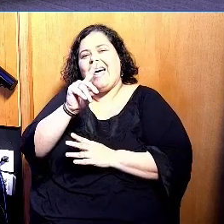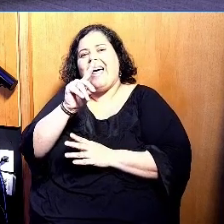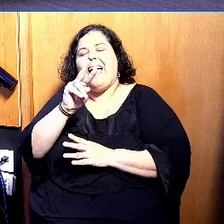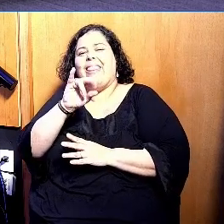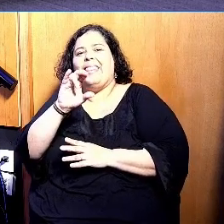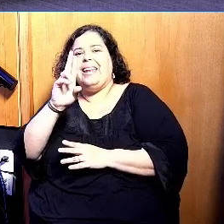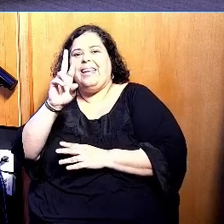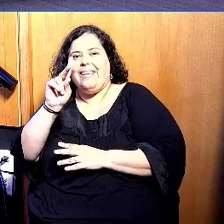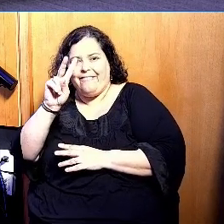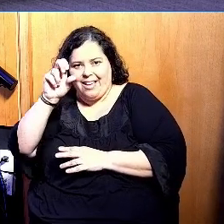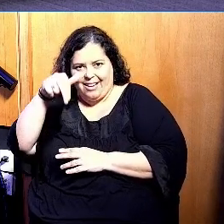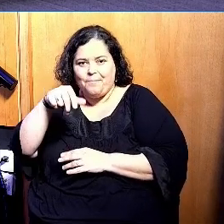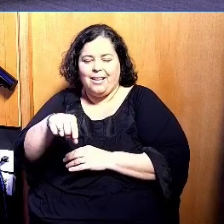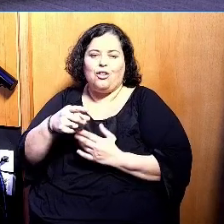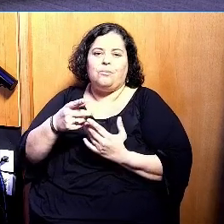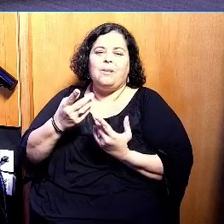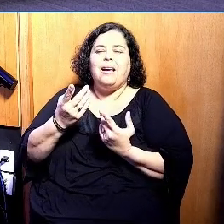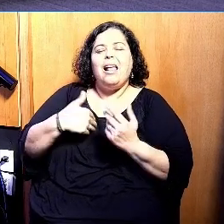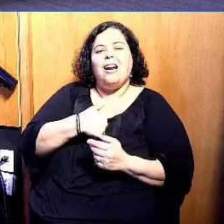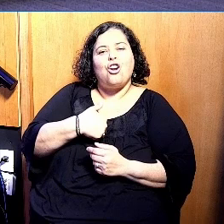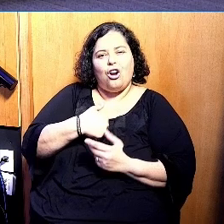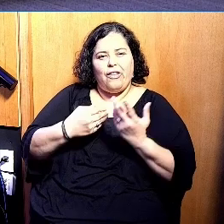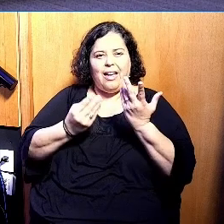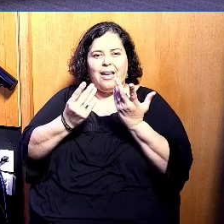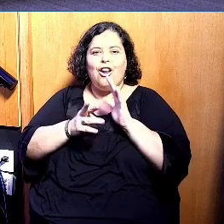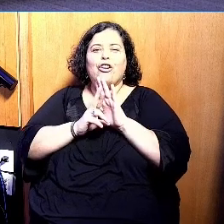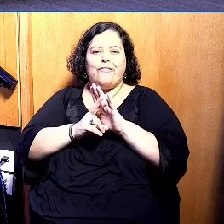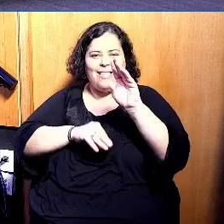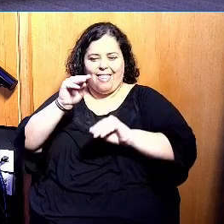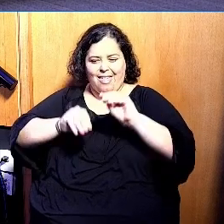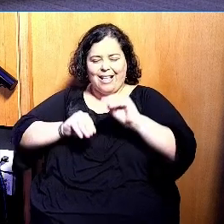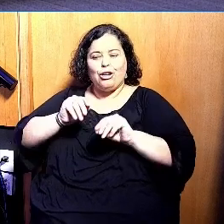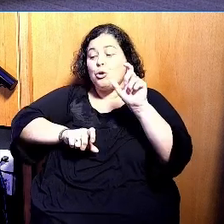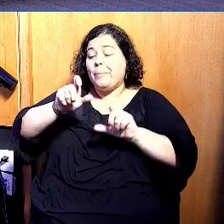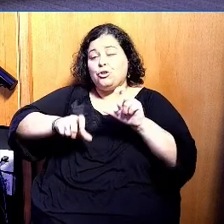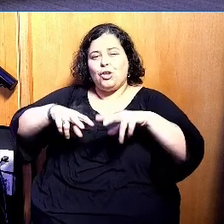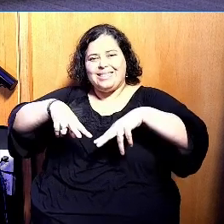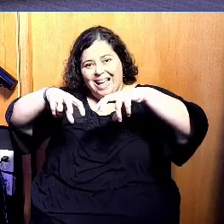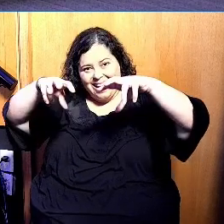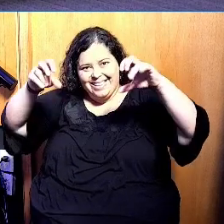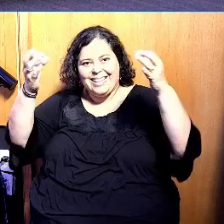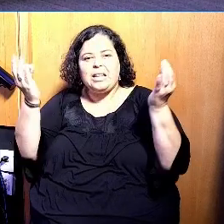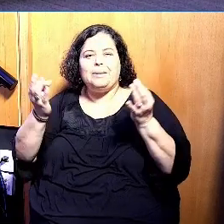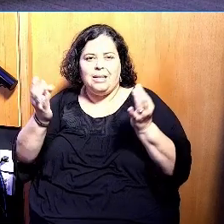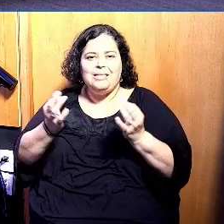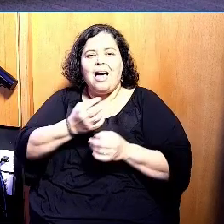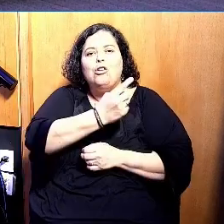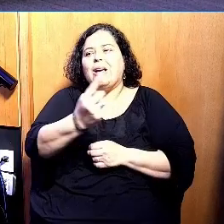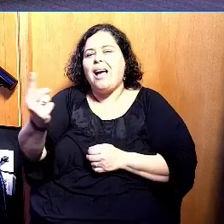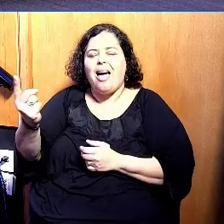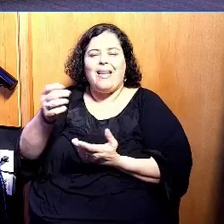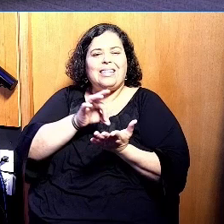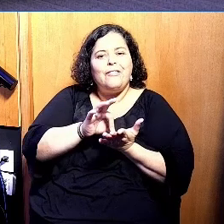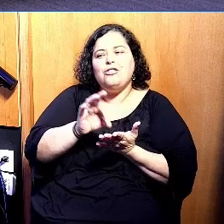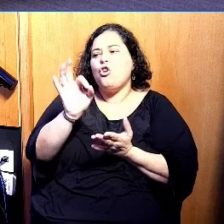El rol de los referentes de datos, que son estos analistas especializados en cada uno de los servicios o negocios,